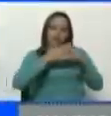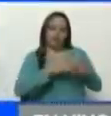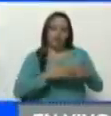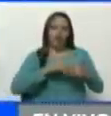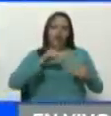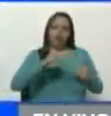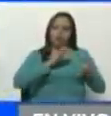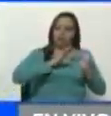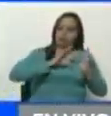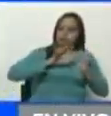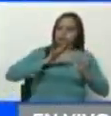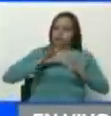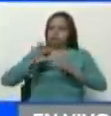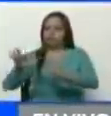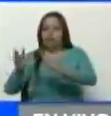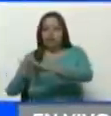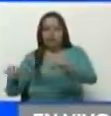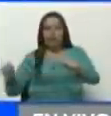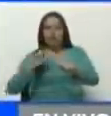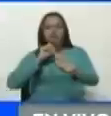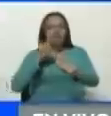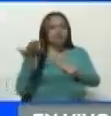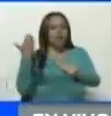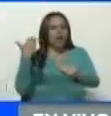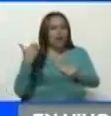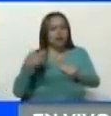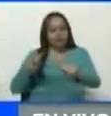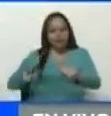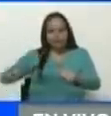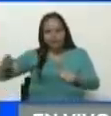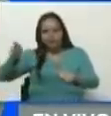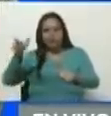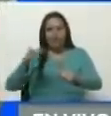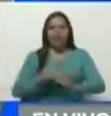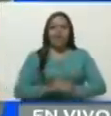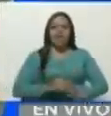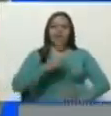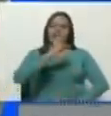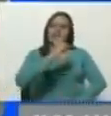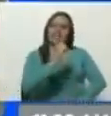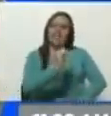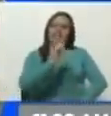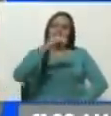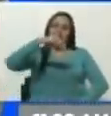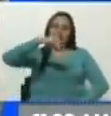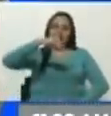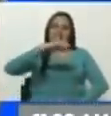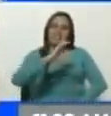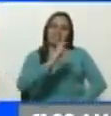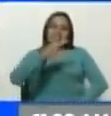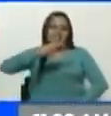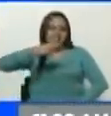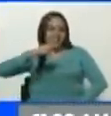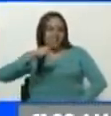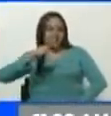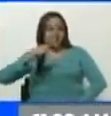invadió el territorio ruso por la península de la Kamchatka. Estamos hablando del año